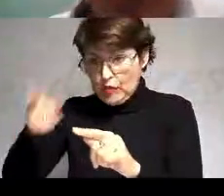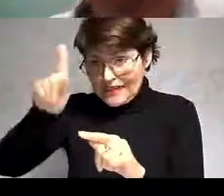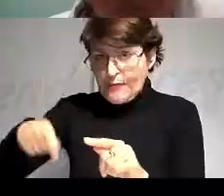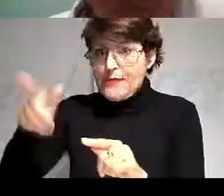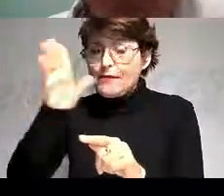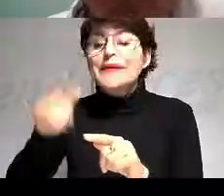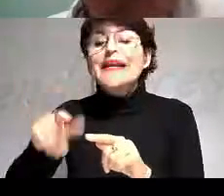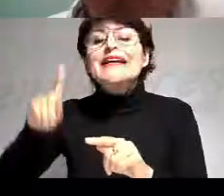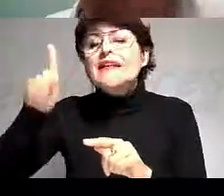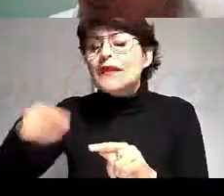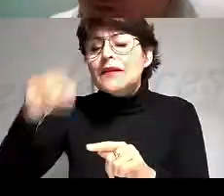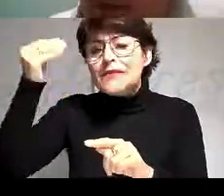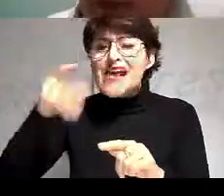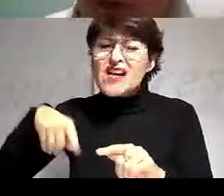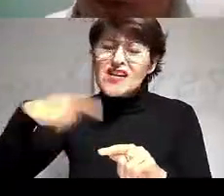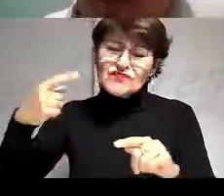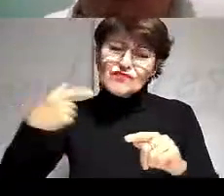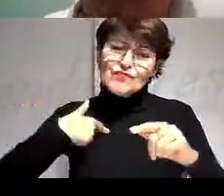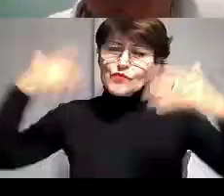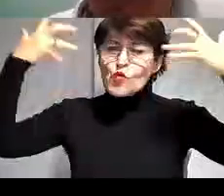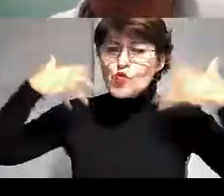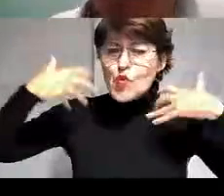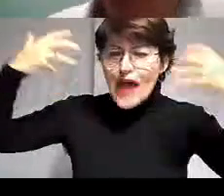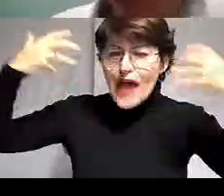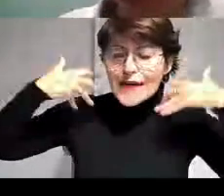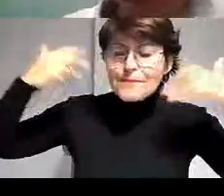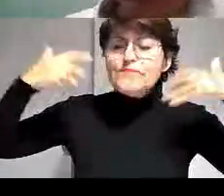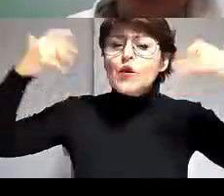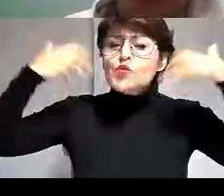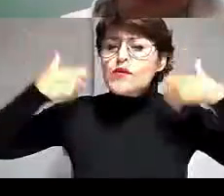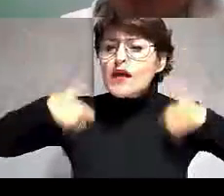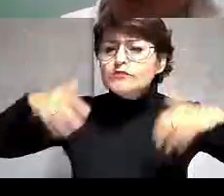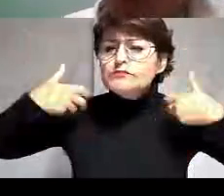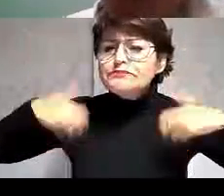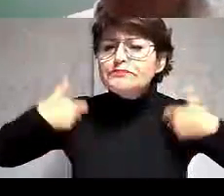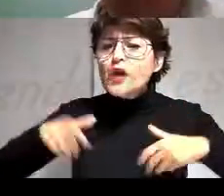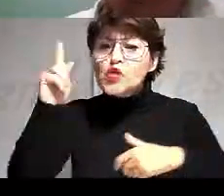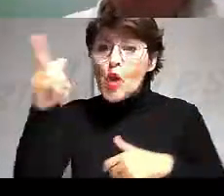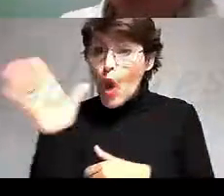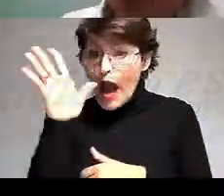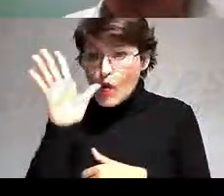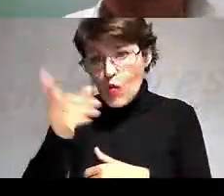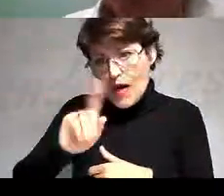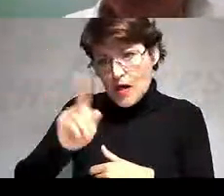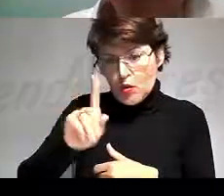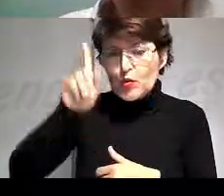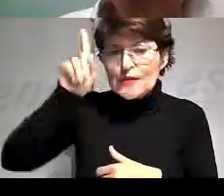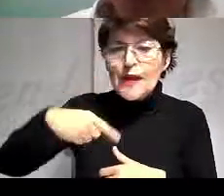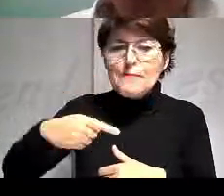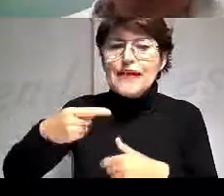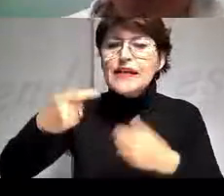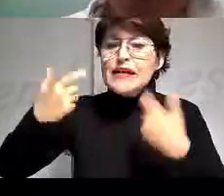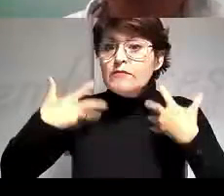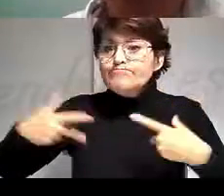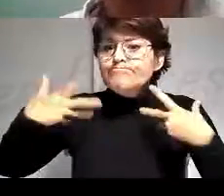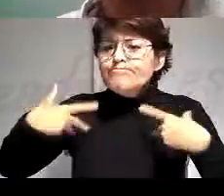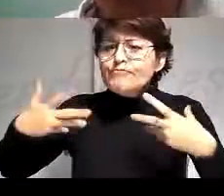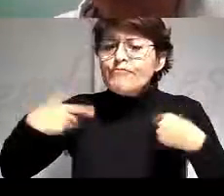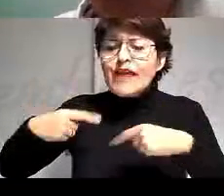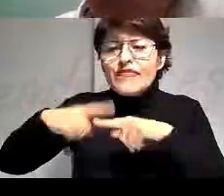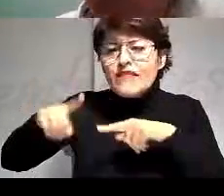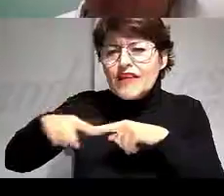perdido, pensad que cuando sudamos no sudamos solo agua, no hay sudor nada más, sino que hay iones también que salen con